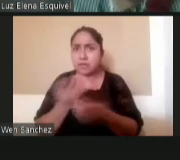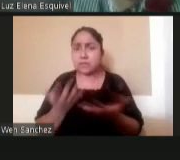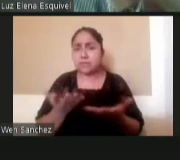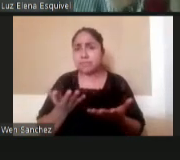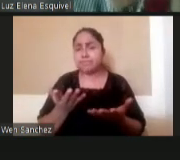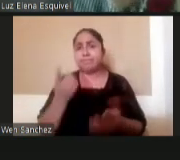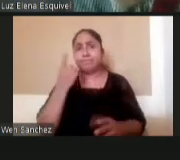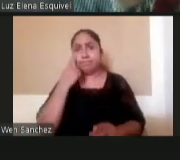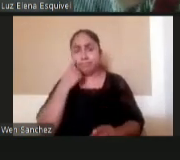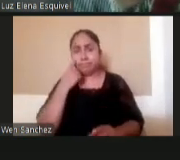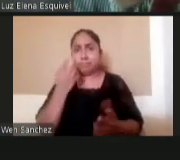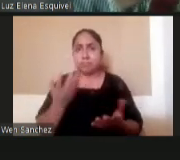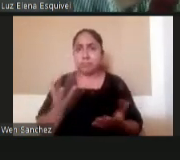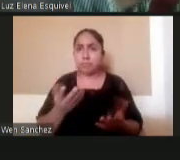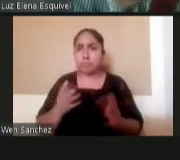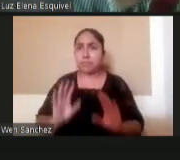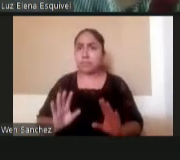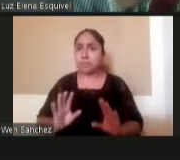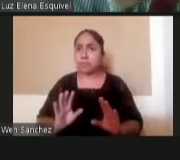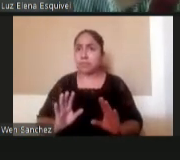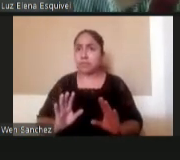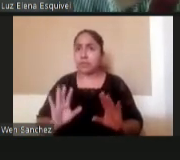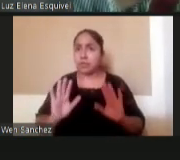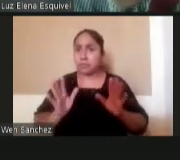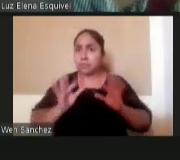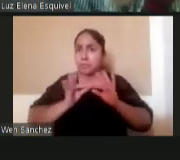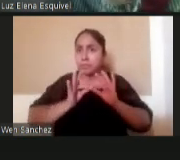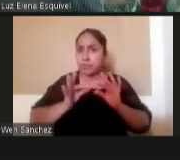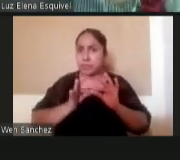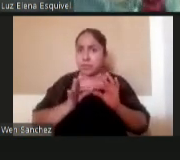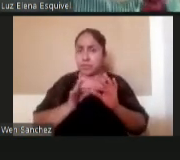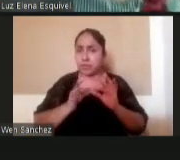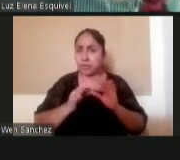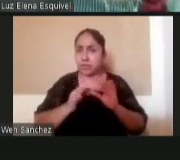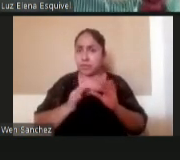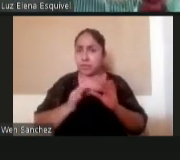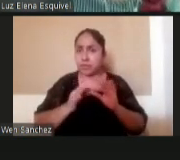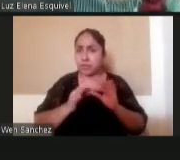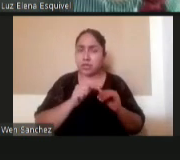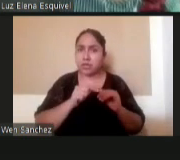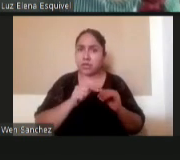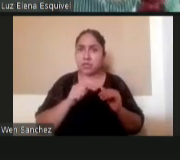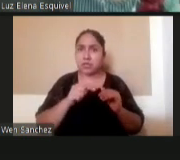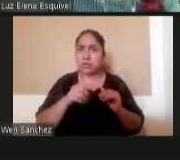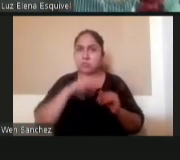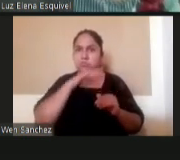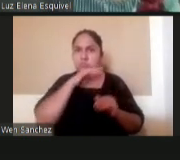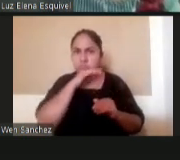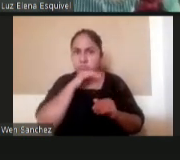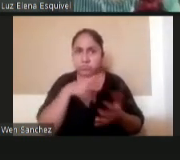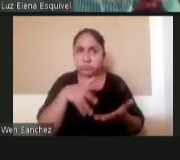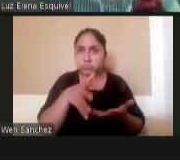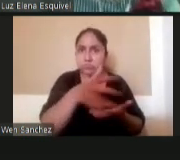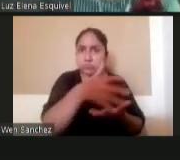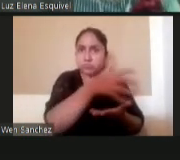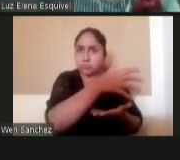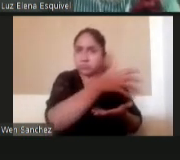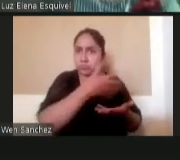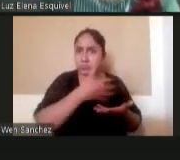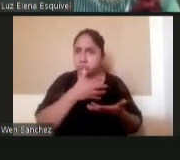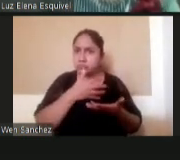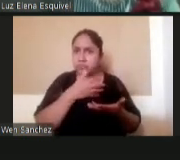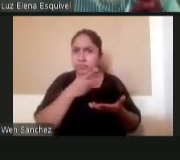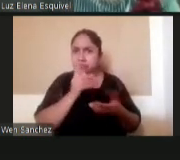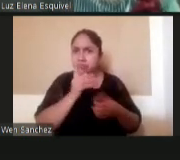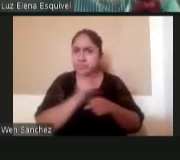de las estaciones de transferencia de basura, lo cual agilizaría el que se diera el servicio